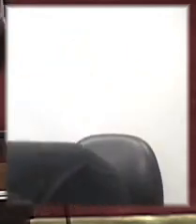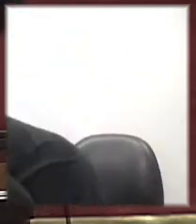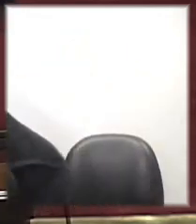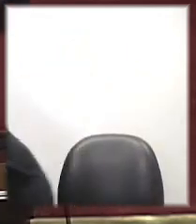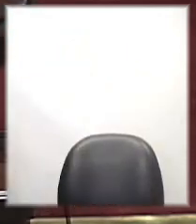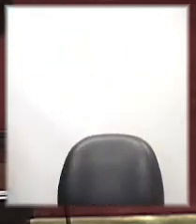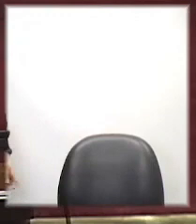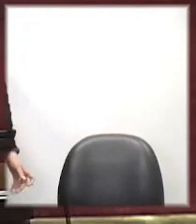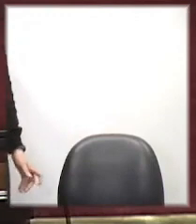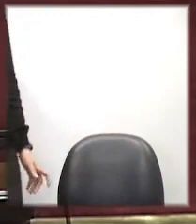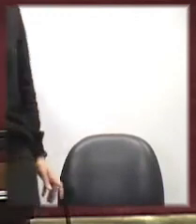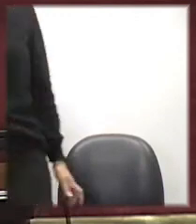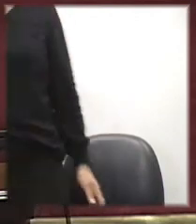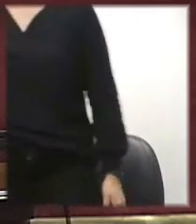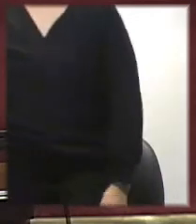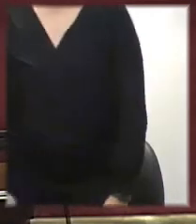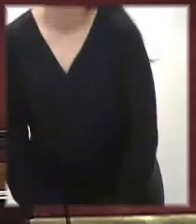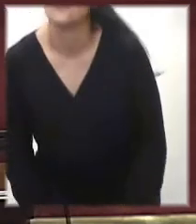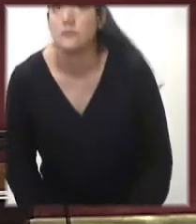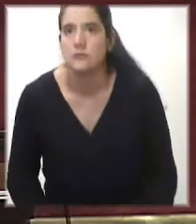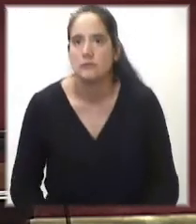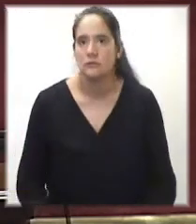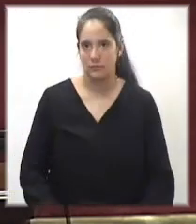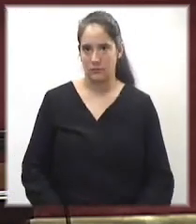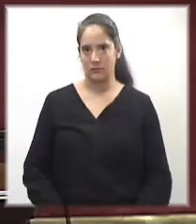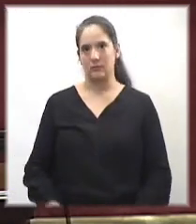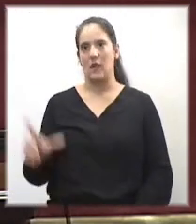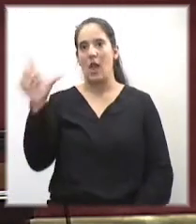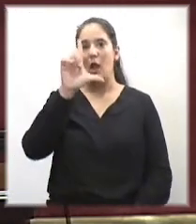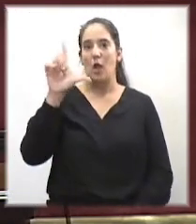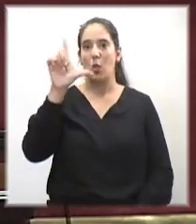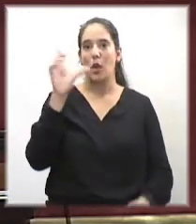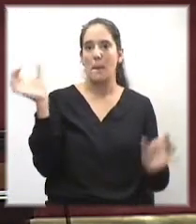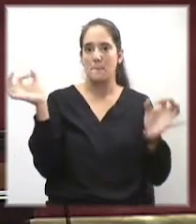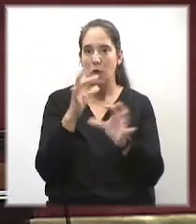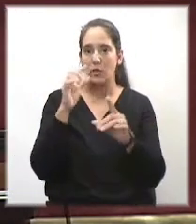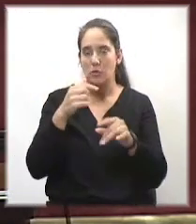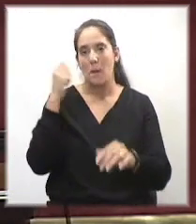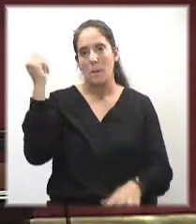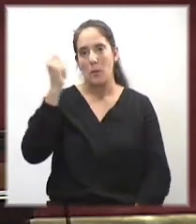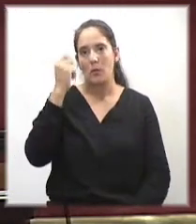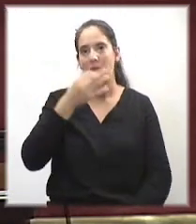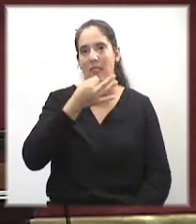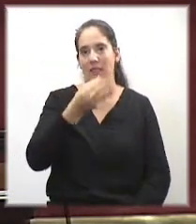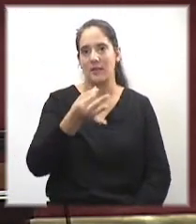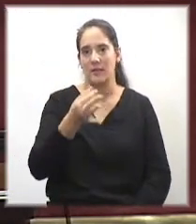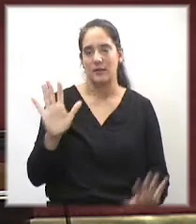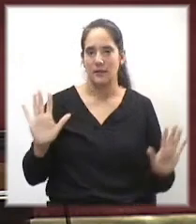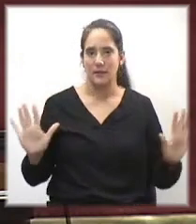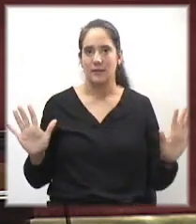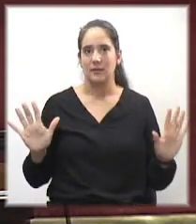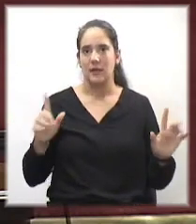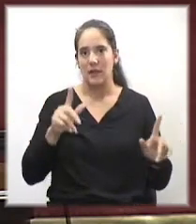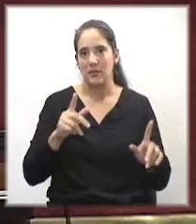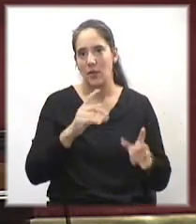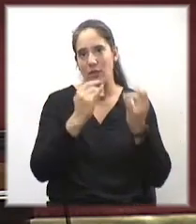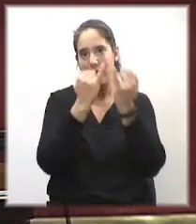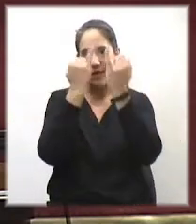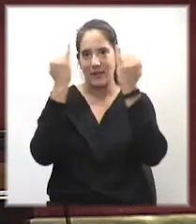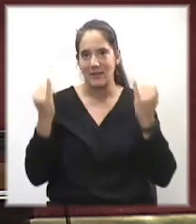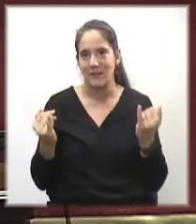Le llegó un viernes y el lunes teníamos la respuesta del doctor Corseñac. Y eso hay que destacar. Y en esos